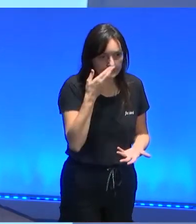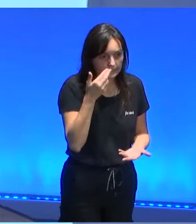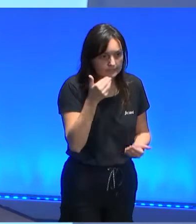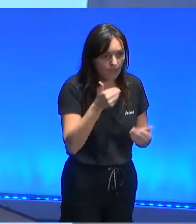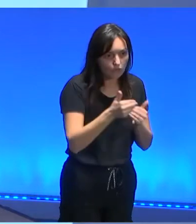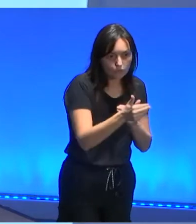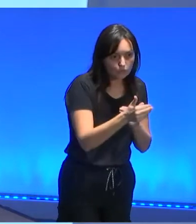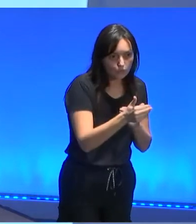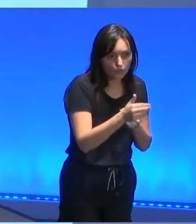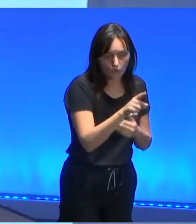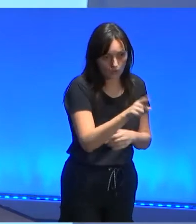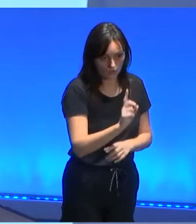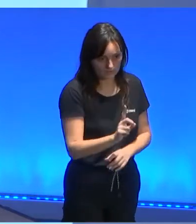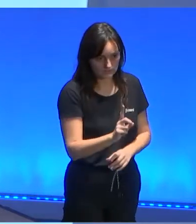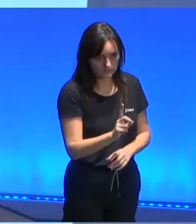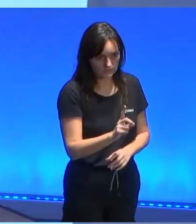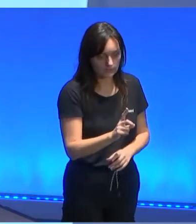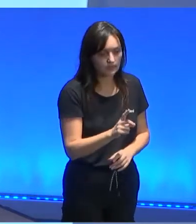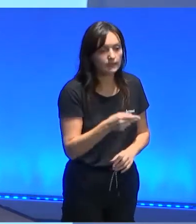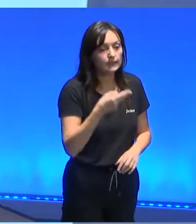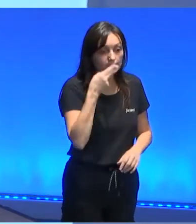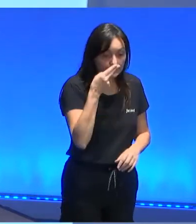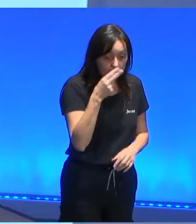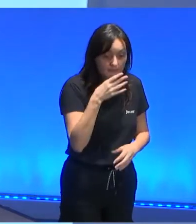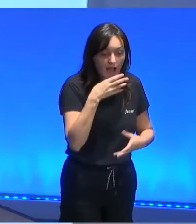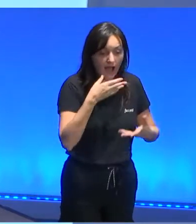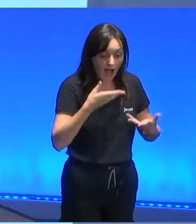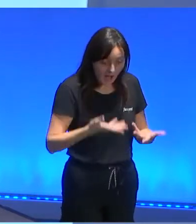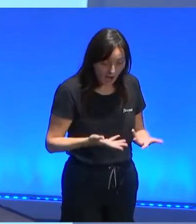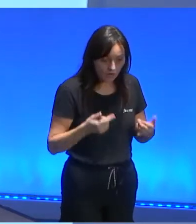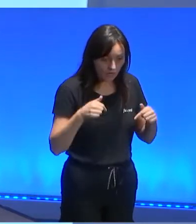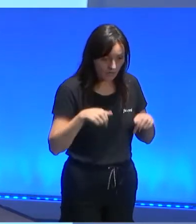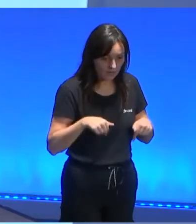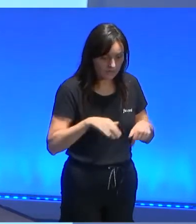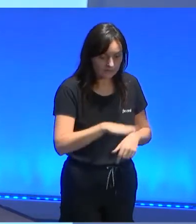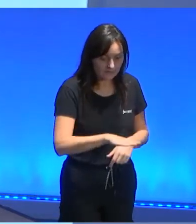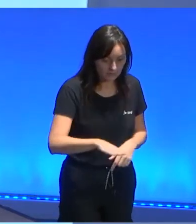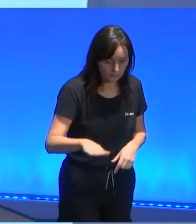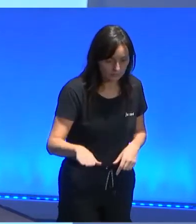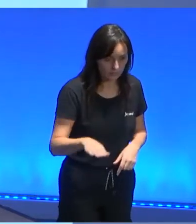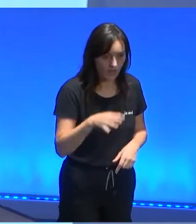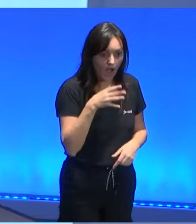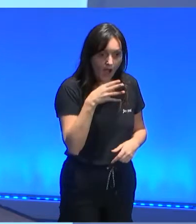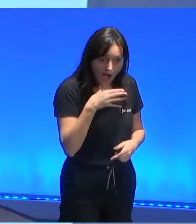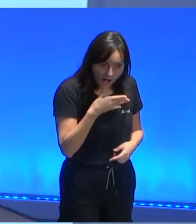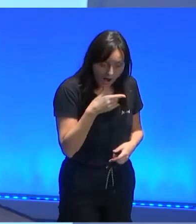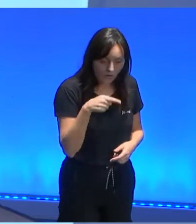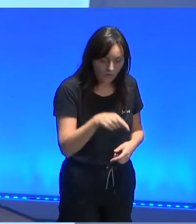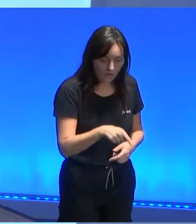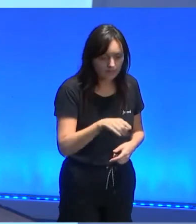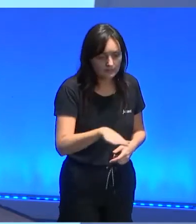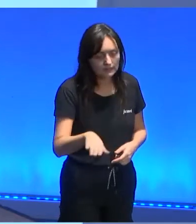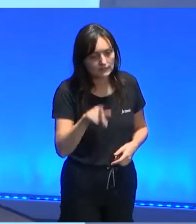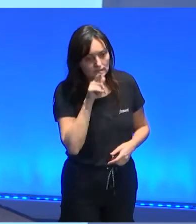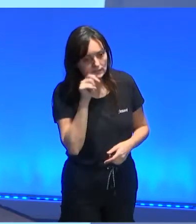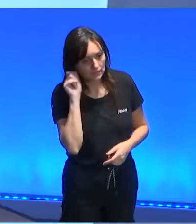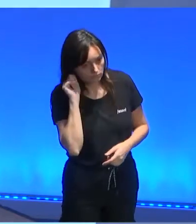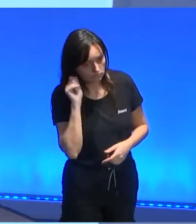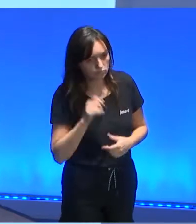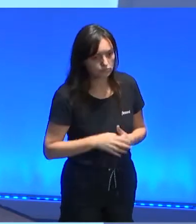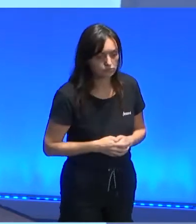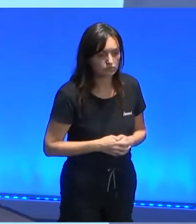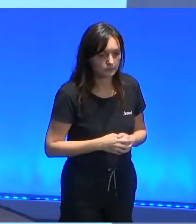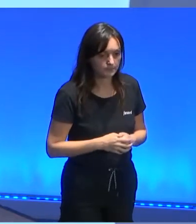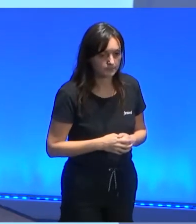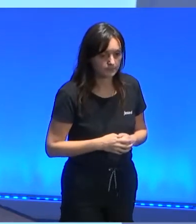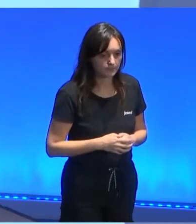que también. Nos interesa que ahora, en este momento, son niños, ahora, en este momento, son niñas, y tienen